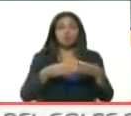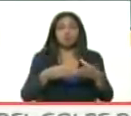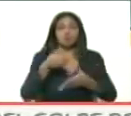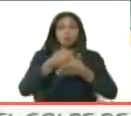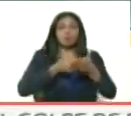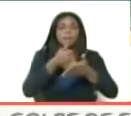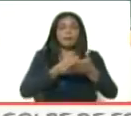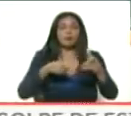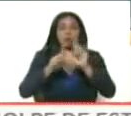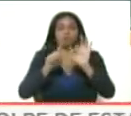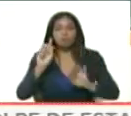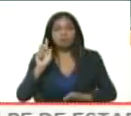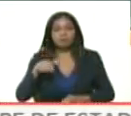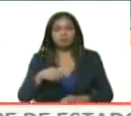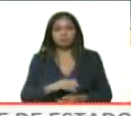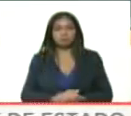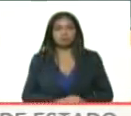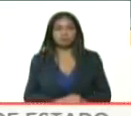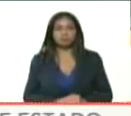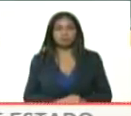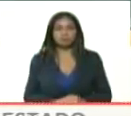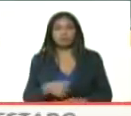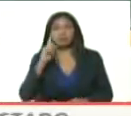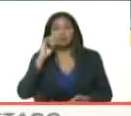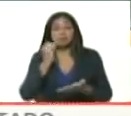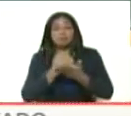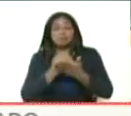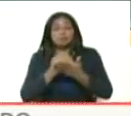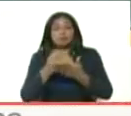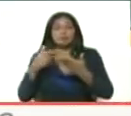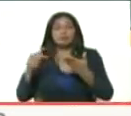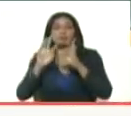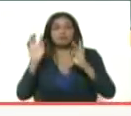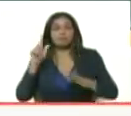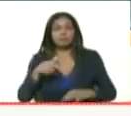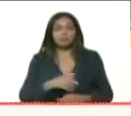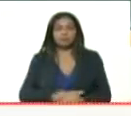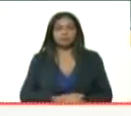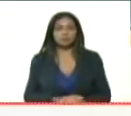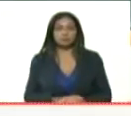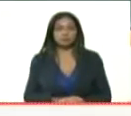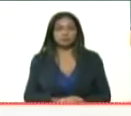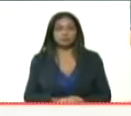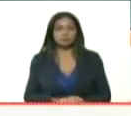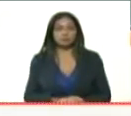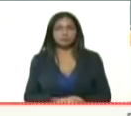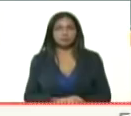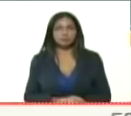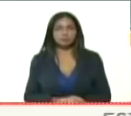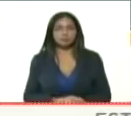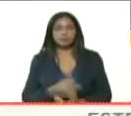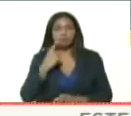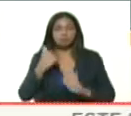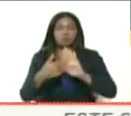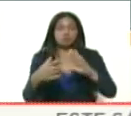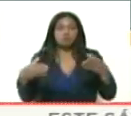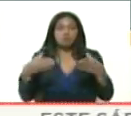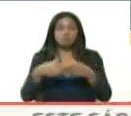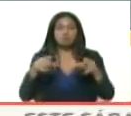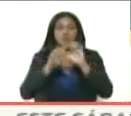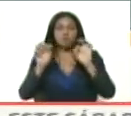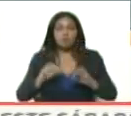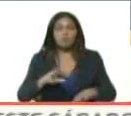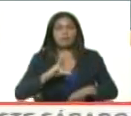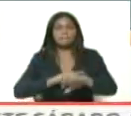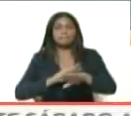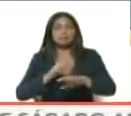el COVID-19. Han sido testigos de excepción esta notable delegación de